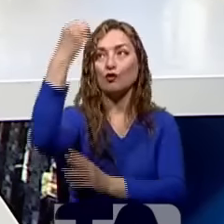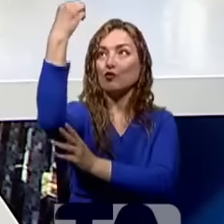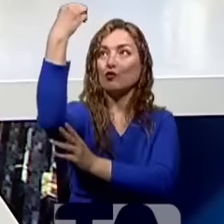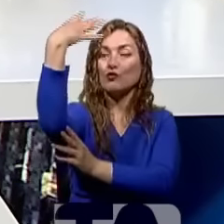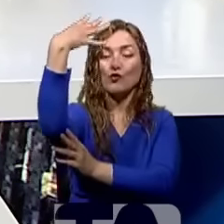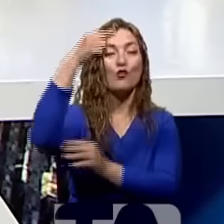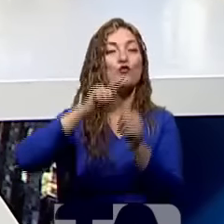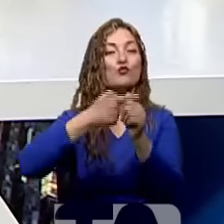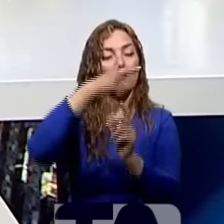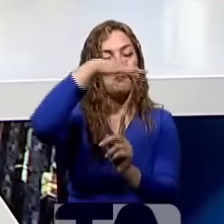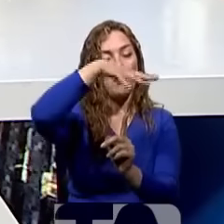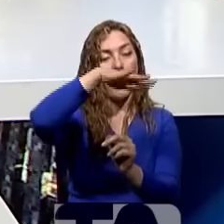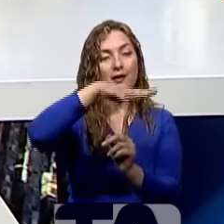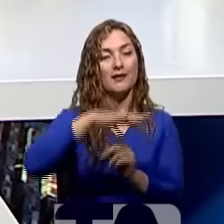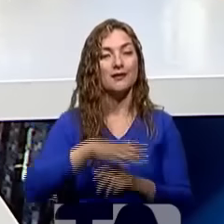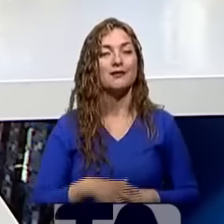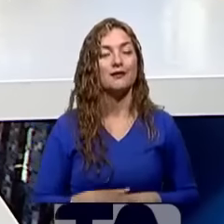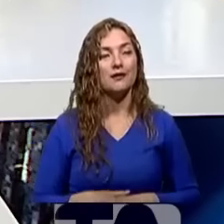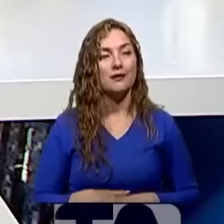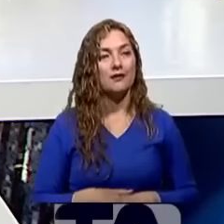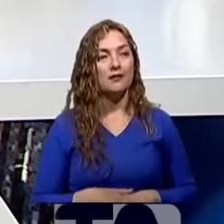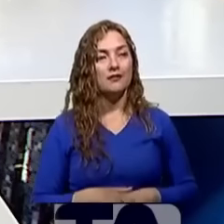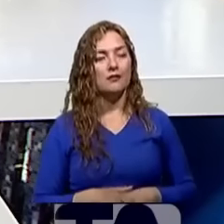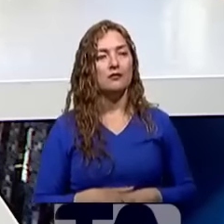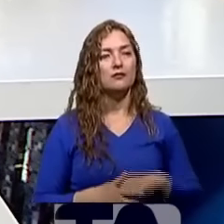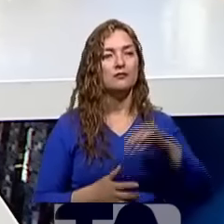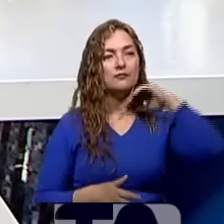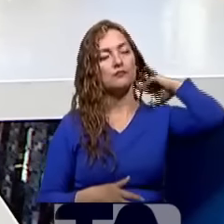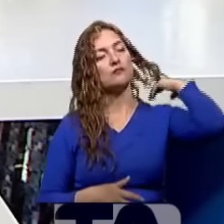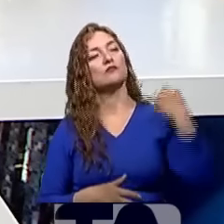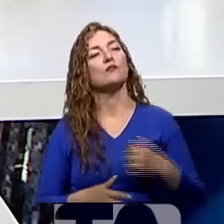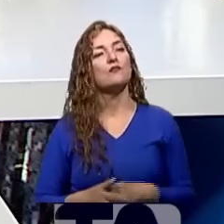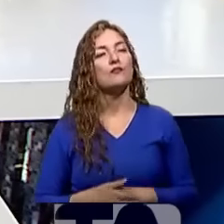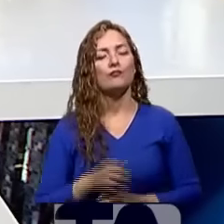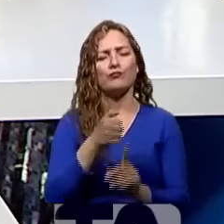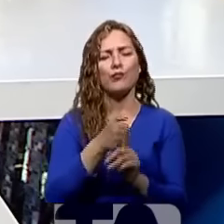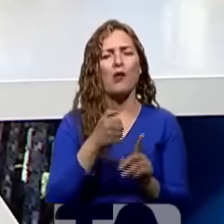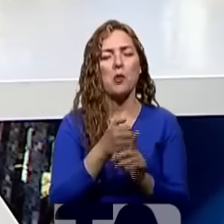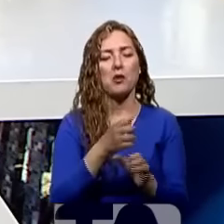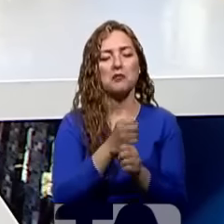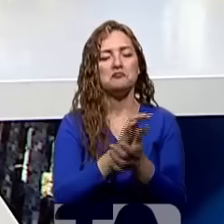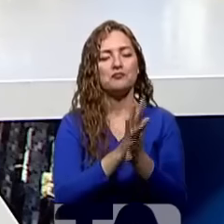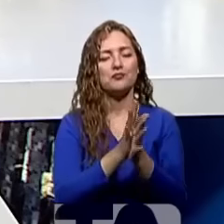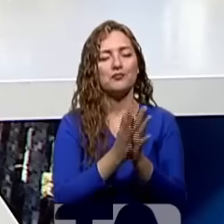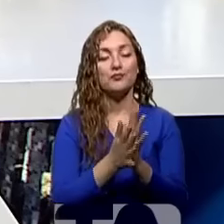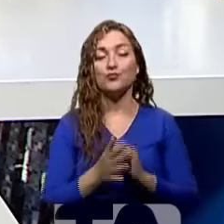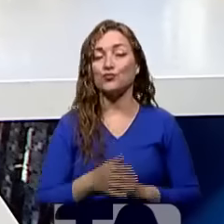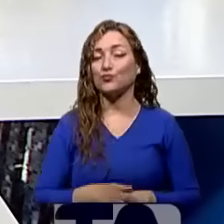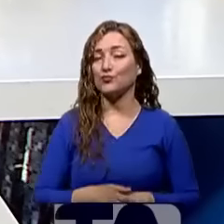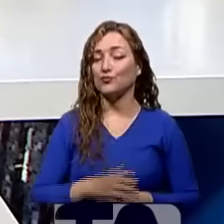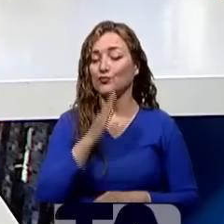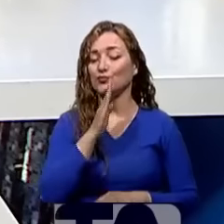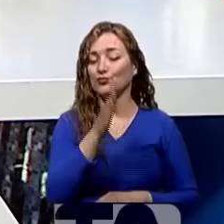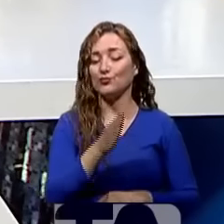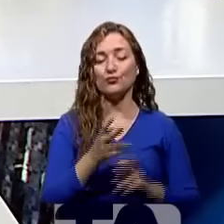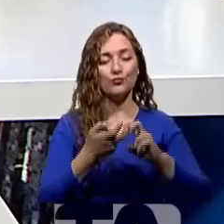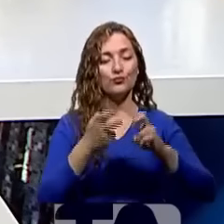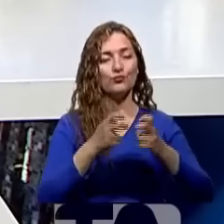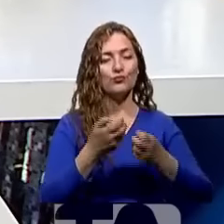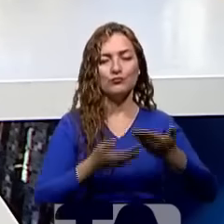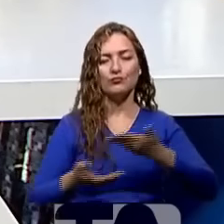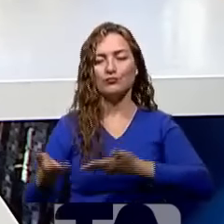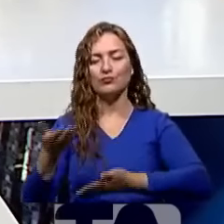los principales parques de la ciudad. Así es, y es que ellos piden esto debido a la inseguridad, porque mencionan que es permanente, y también el